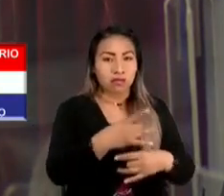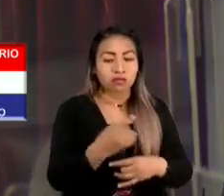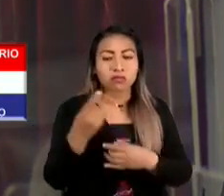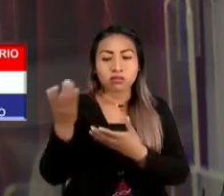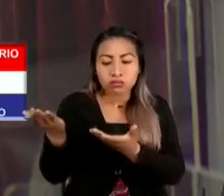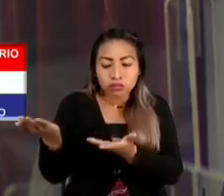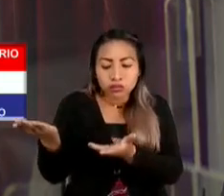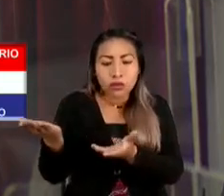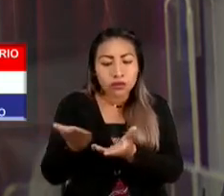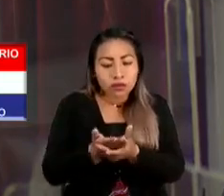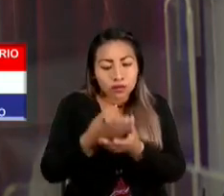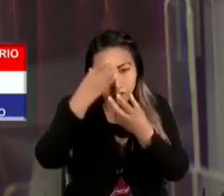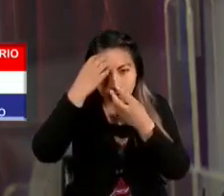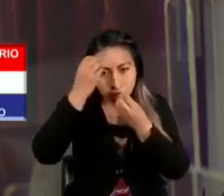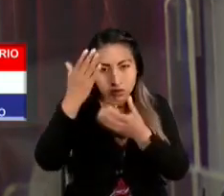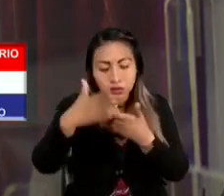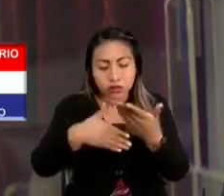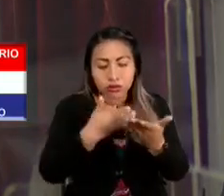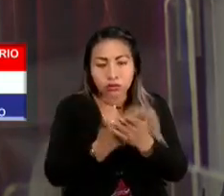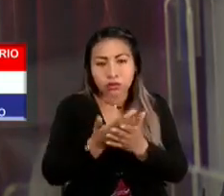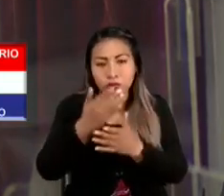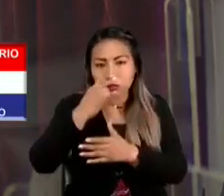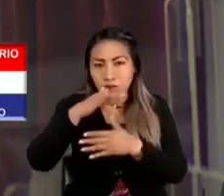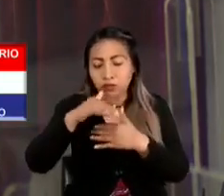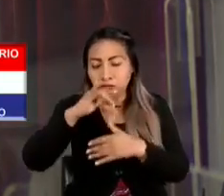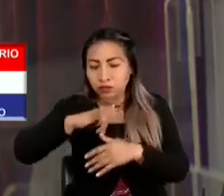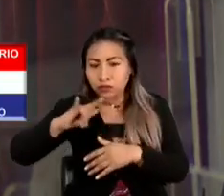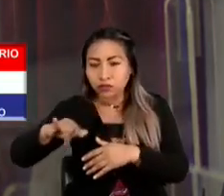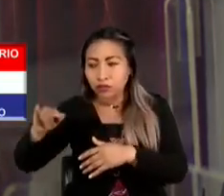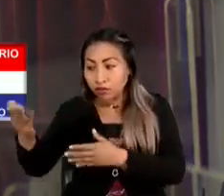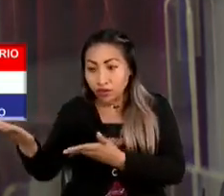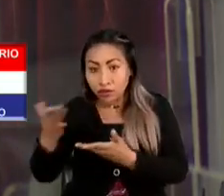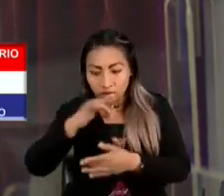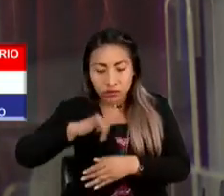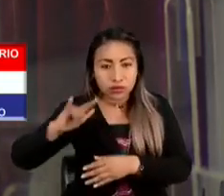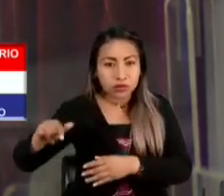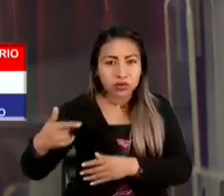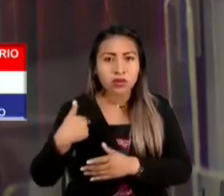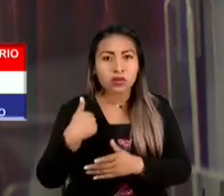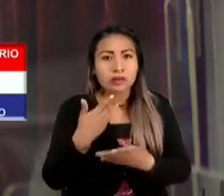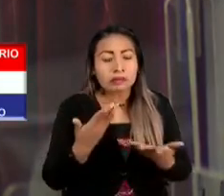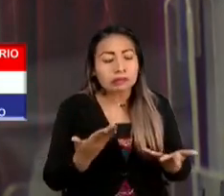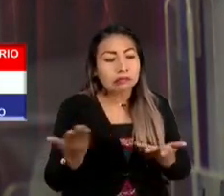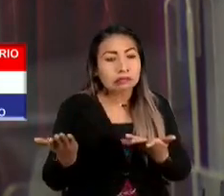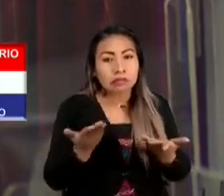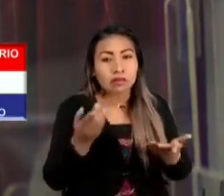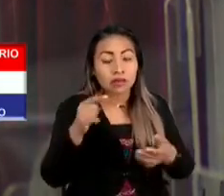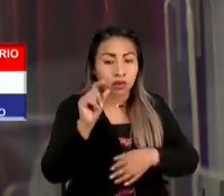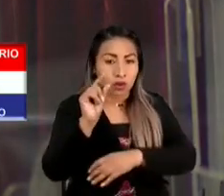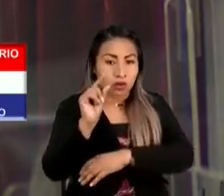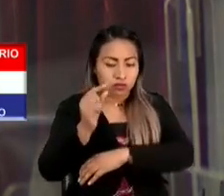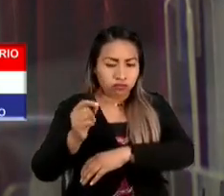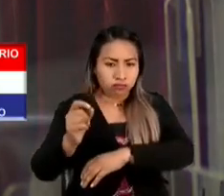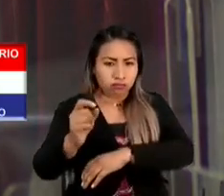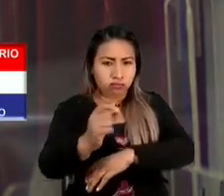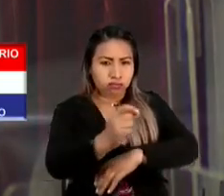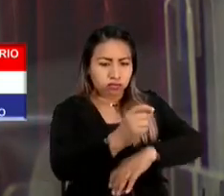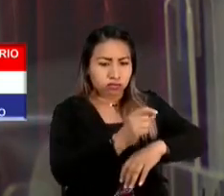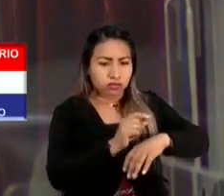esta situación de los niños, ya que si estos niños han sido afectados, este mosquito puede propagar